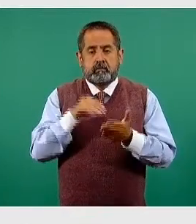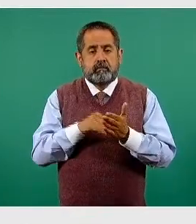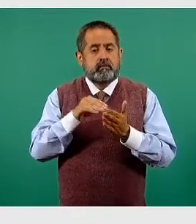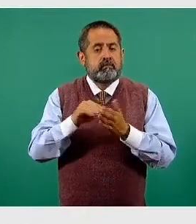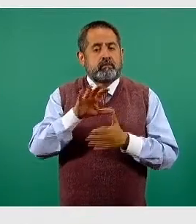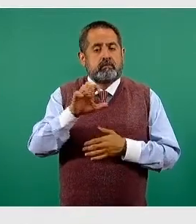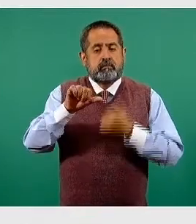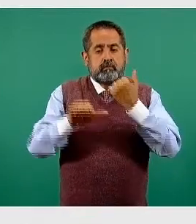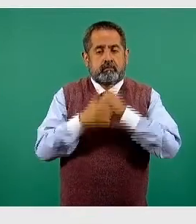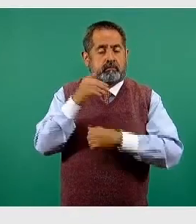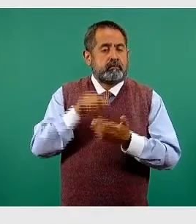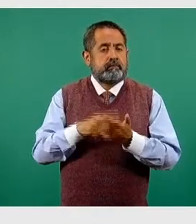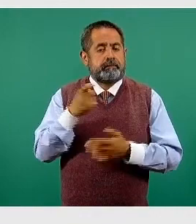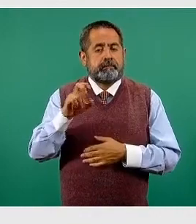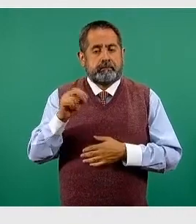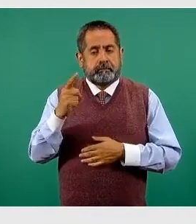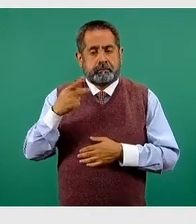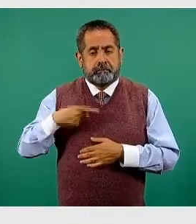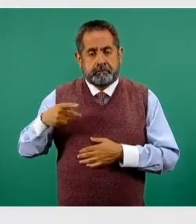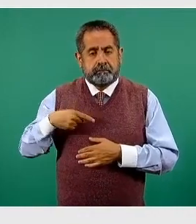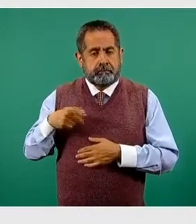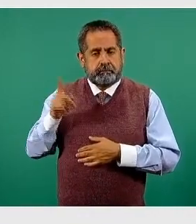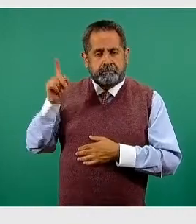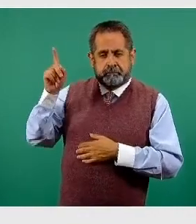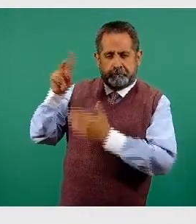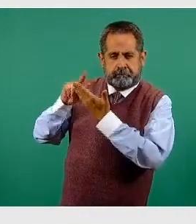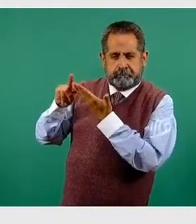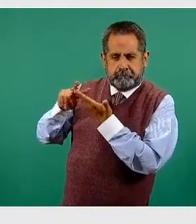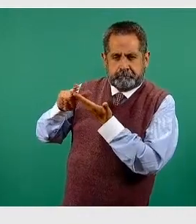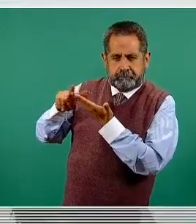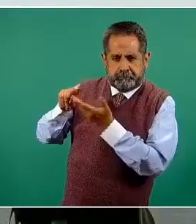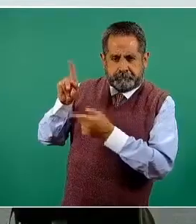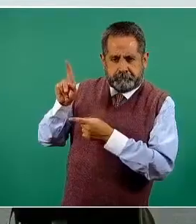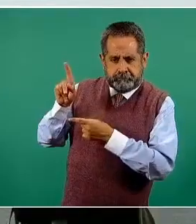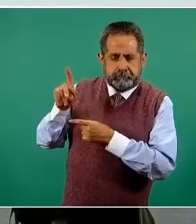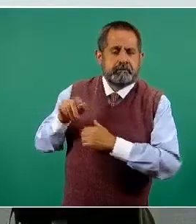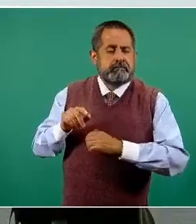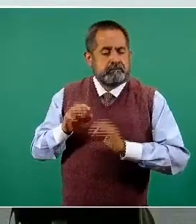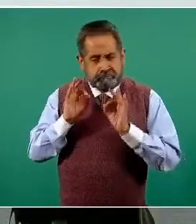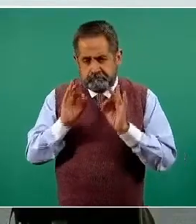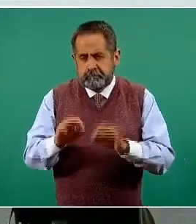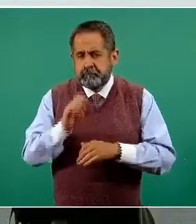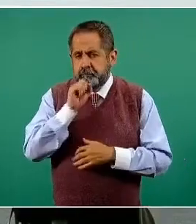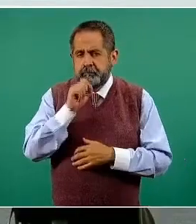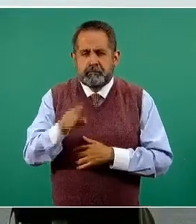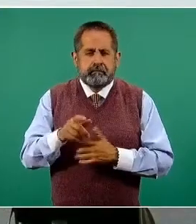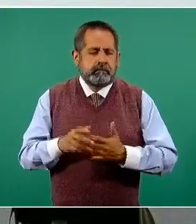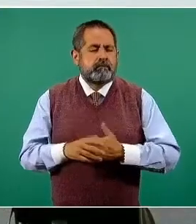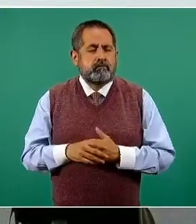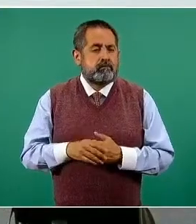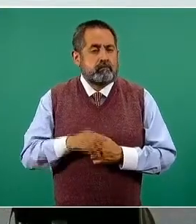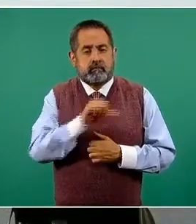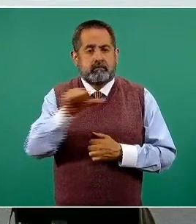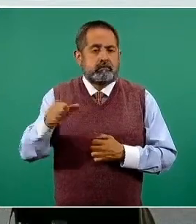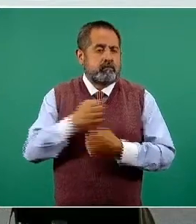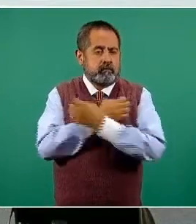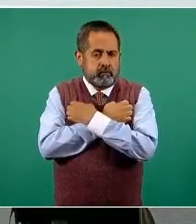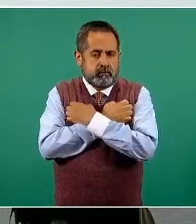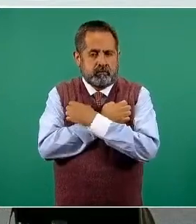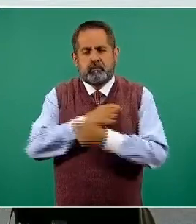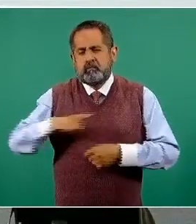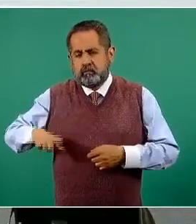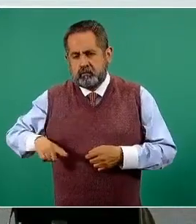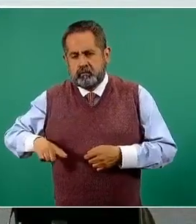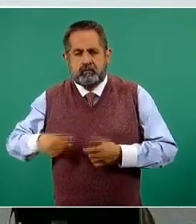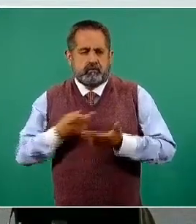1.511.131 personas del personal docente de nuestro país, también de educación pública y